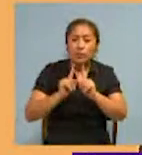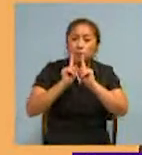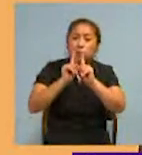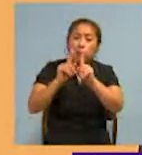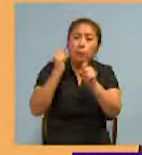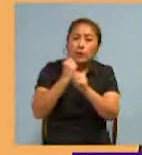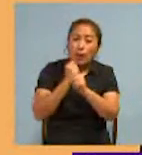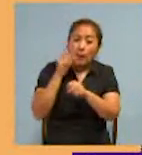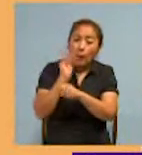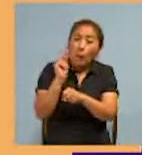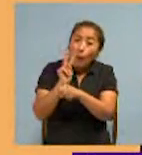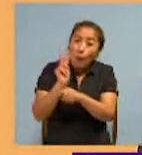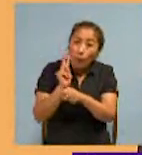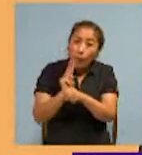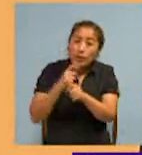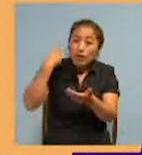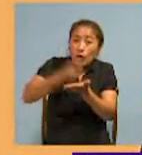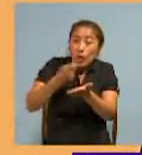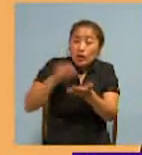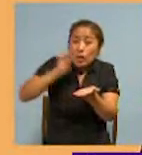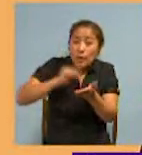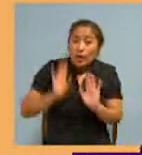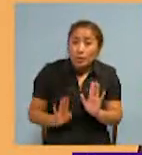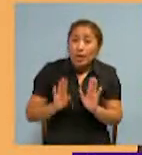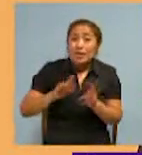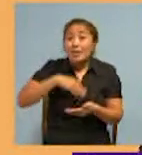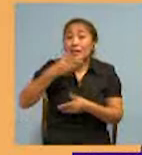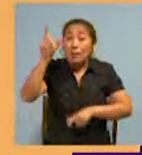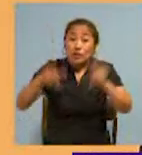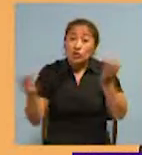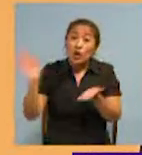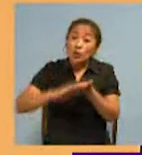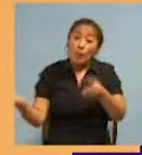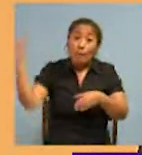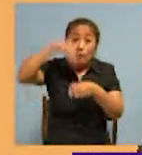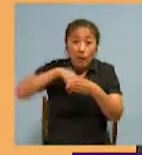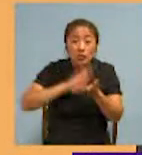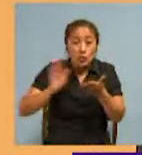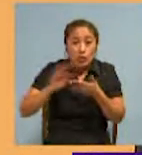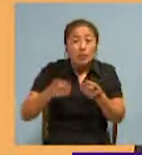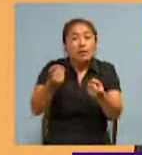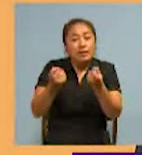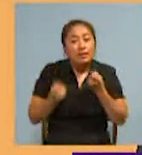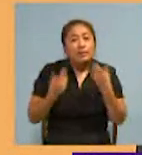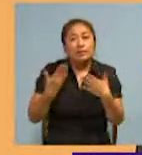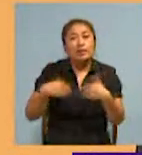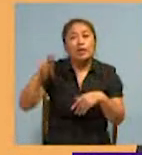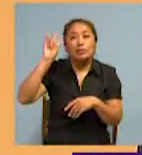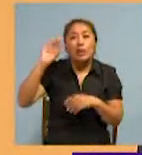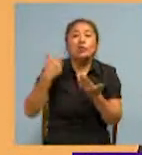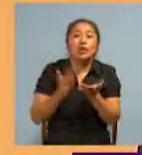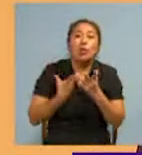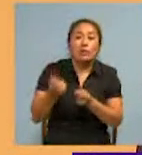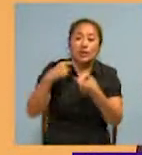trabajo en los adicionales que estamos pagando y en la incorporación de mayor personal a la vialidad porque vialidad los necesitábamos adquirir nuevas máquinas